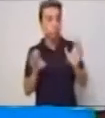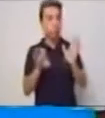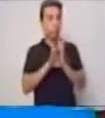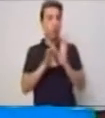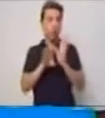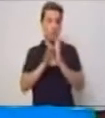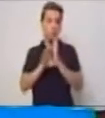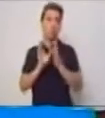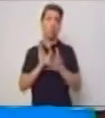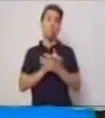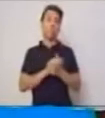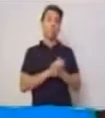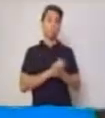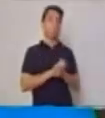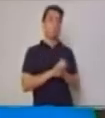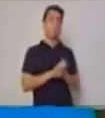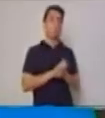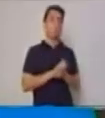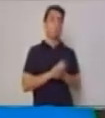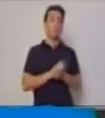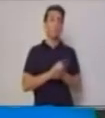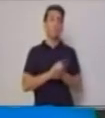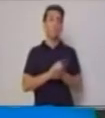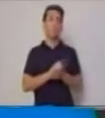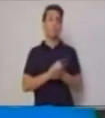ejemplo,